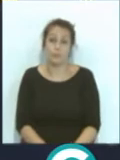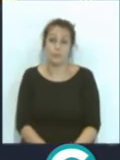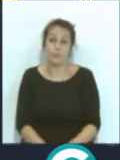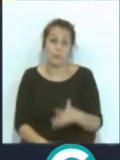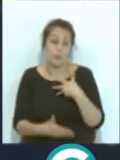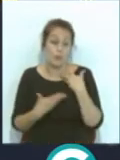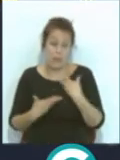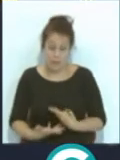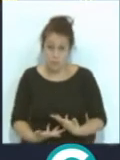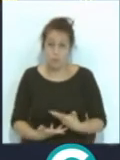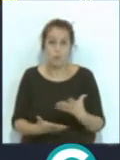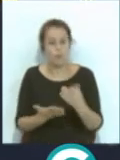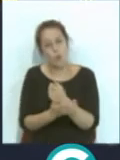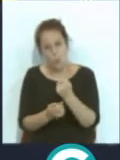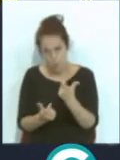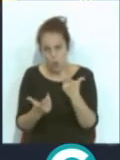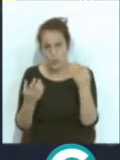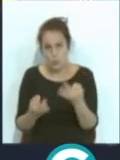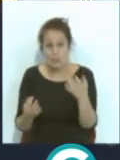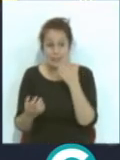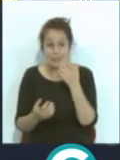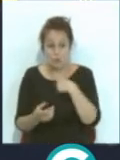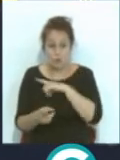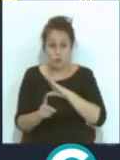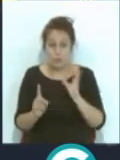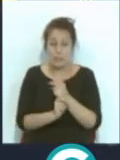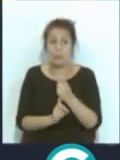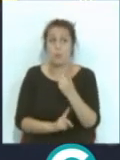nos relajaremos todos un poco, seguro, si lo conseguimos algún día.